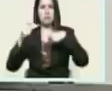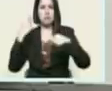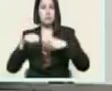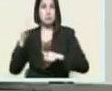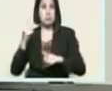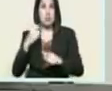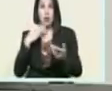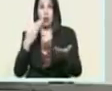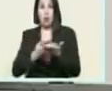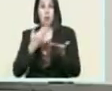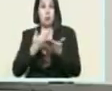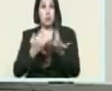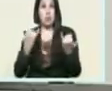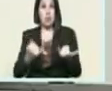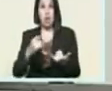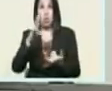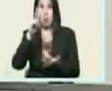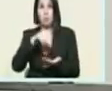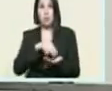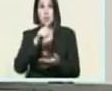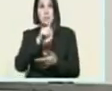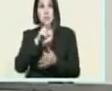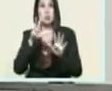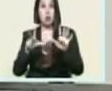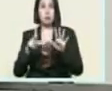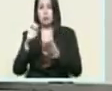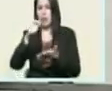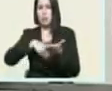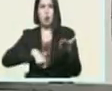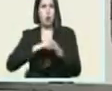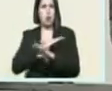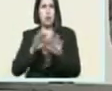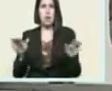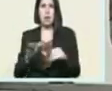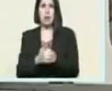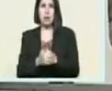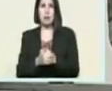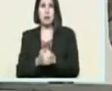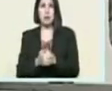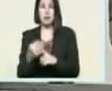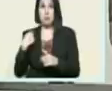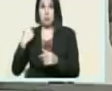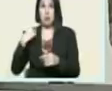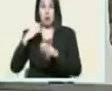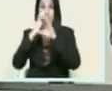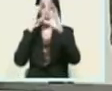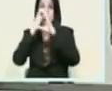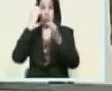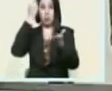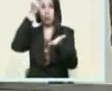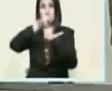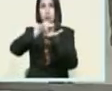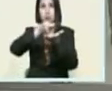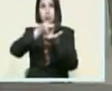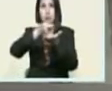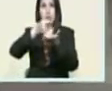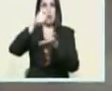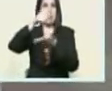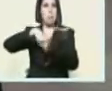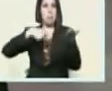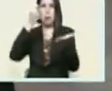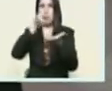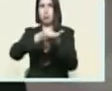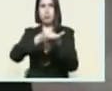nosotros nos planteemos ya en el año 2018 que sean electrónicas. Si tú te montas un carrito por puesto, sea electrónico. En un